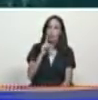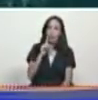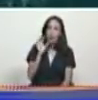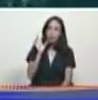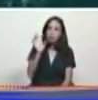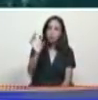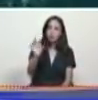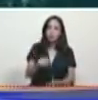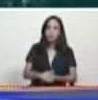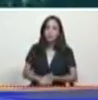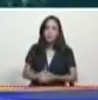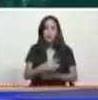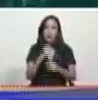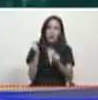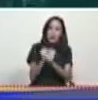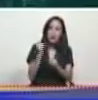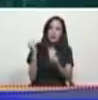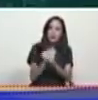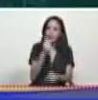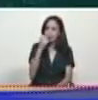que hemos venido trabajando